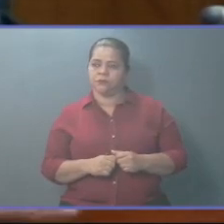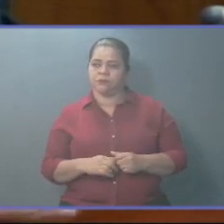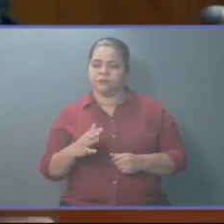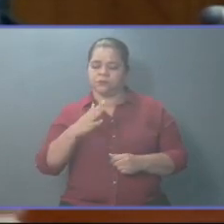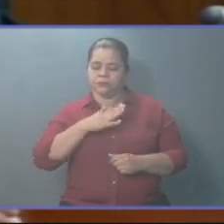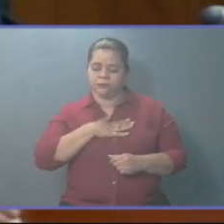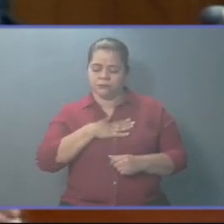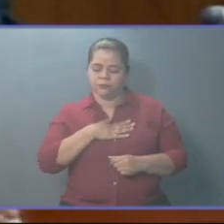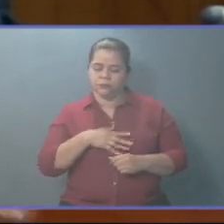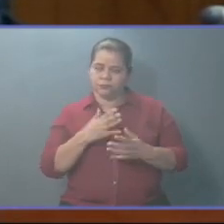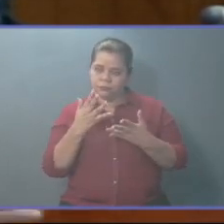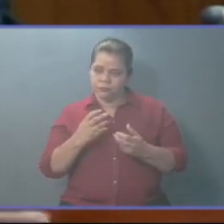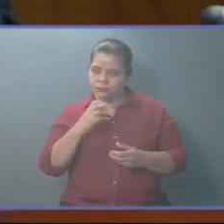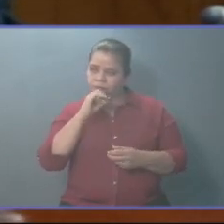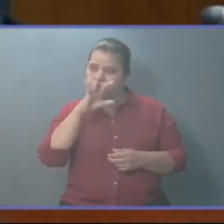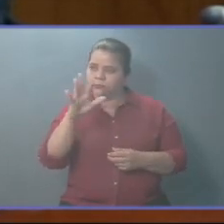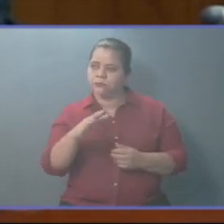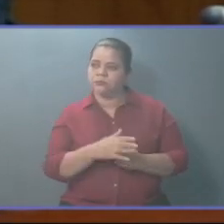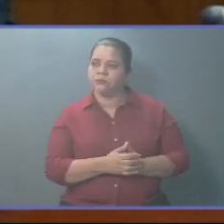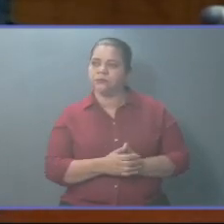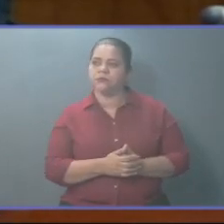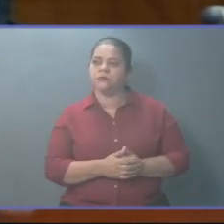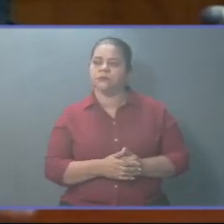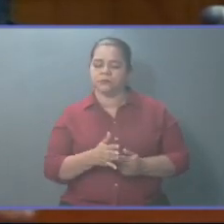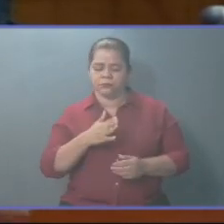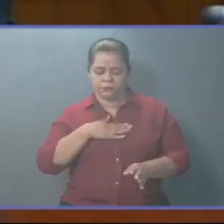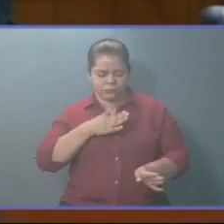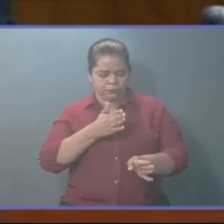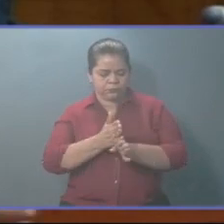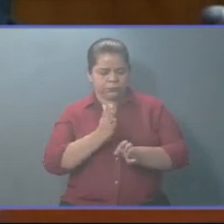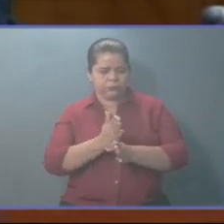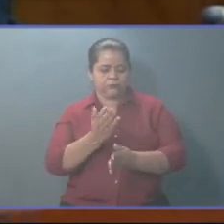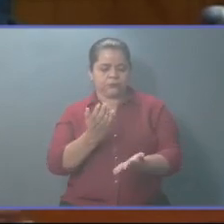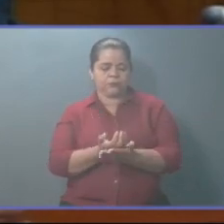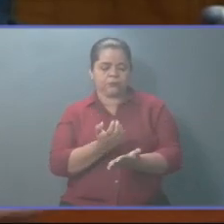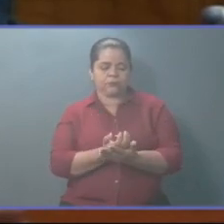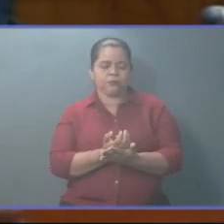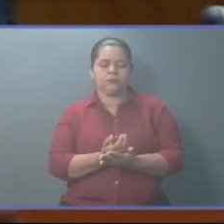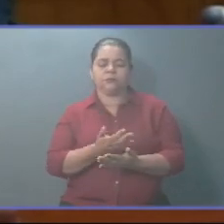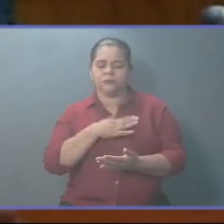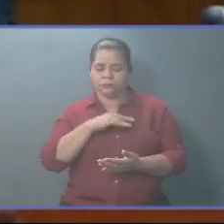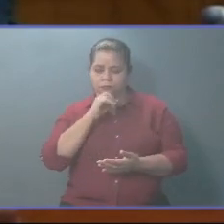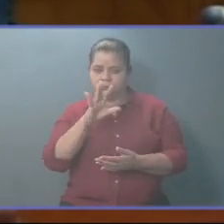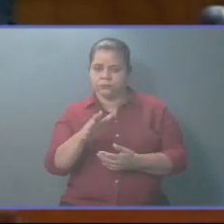Yo suelo decir, a fuerza de ser economista, que la crisis sanitaria